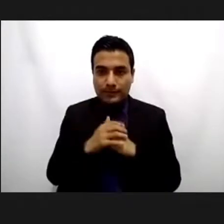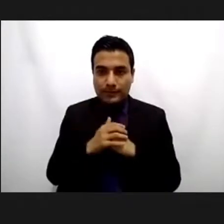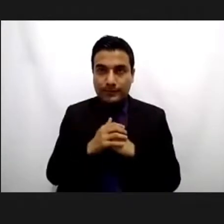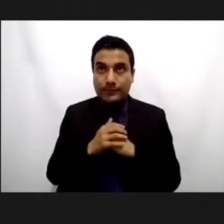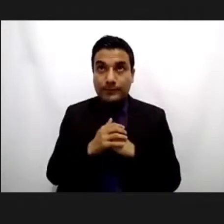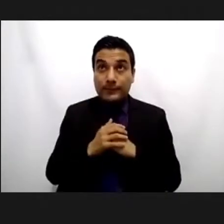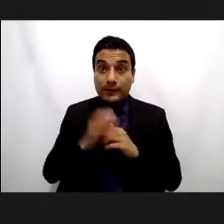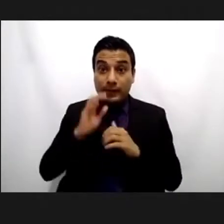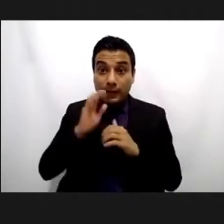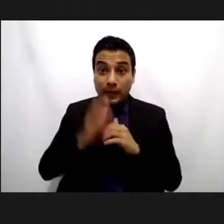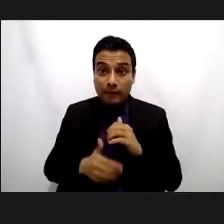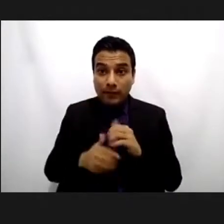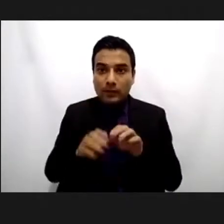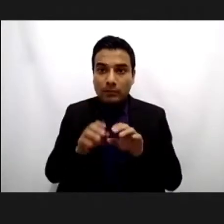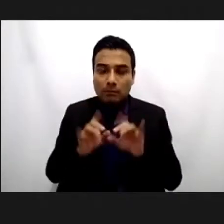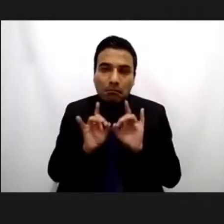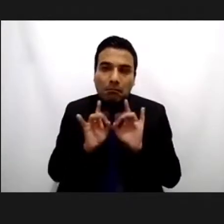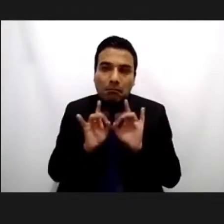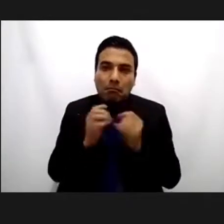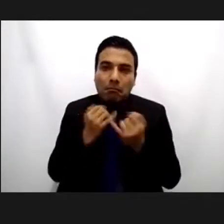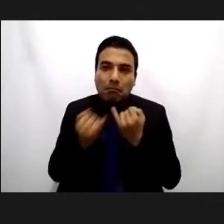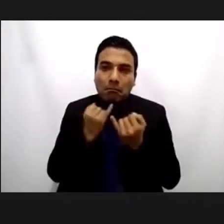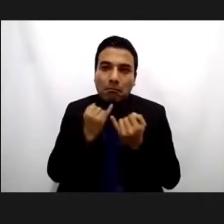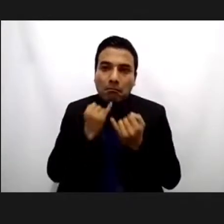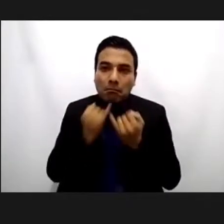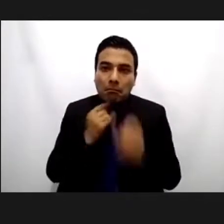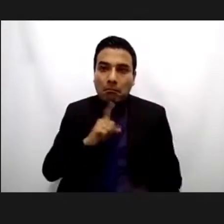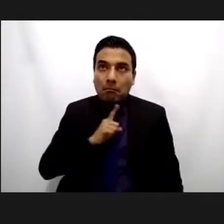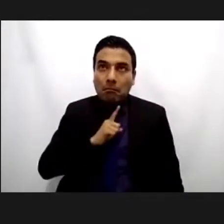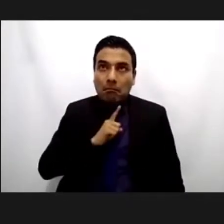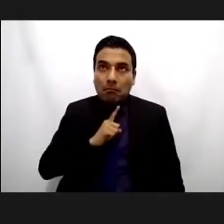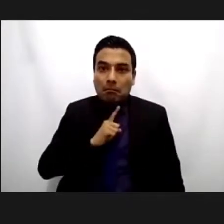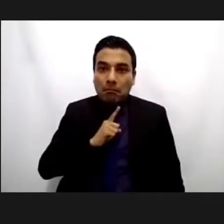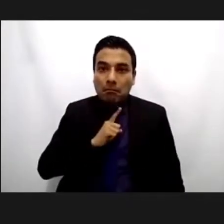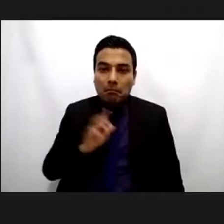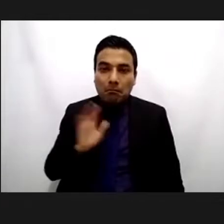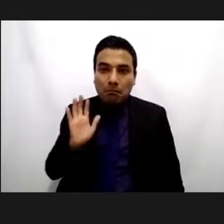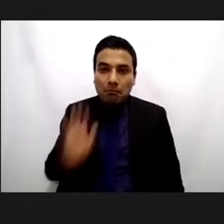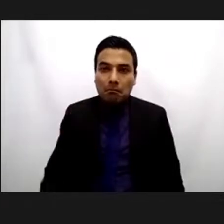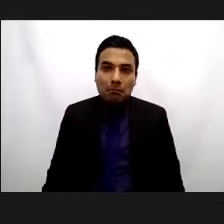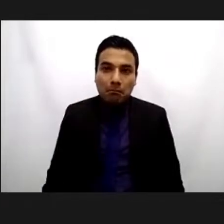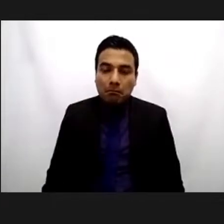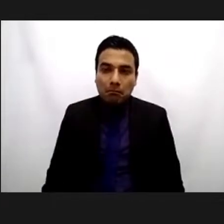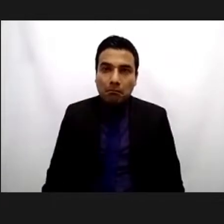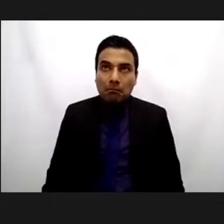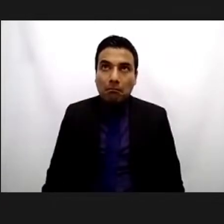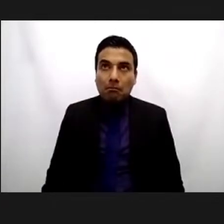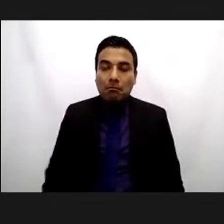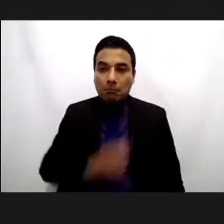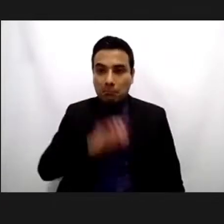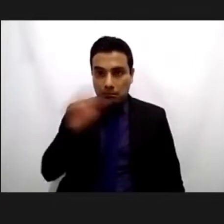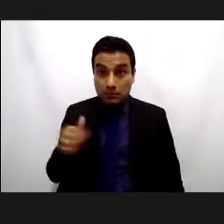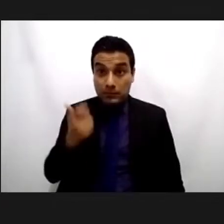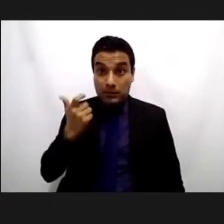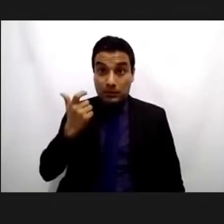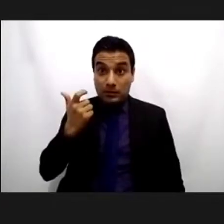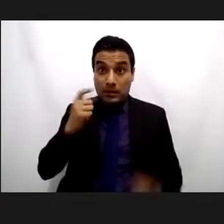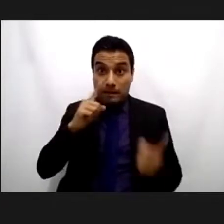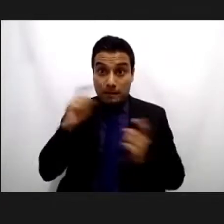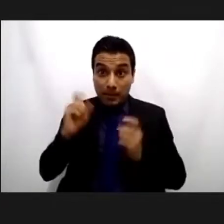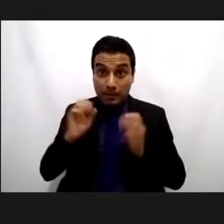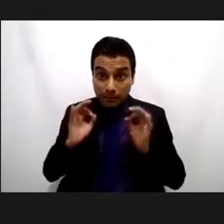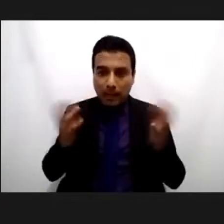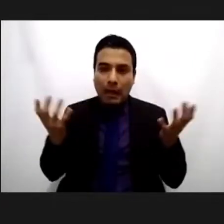hecho fortuito. Sobre todo fortuito si va acompañado de una buena recaudación. Pero terminar